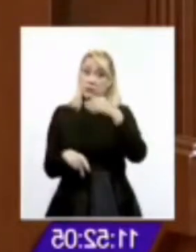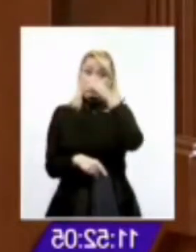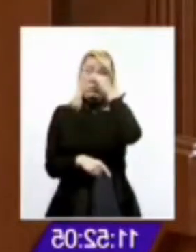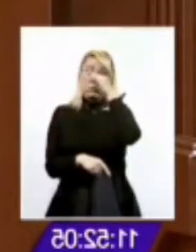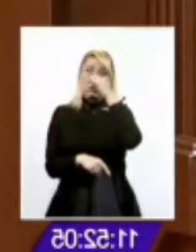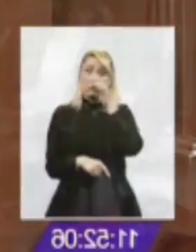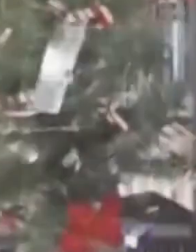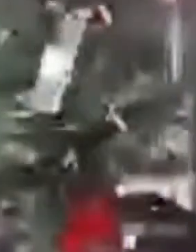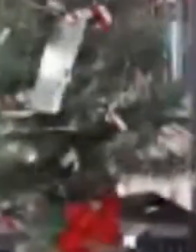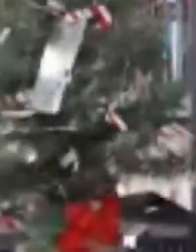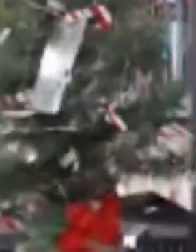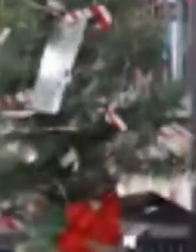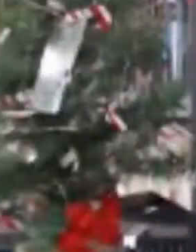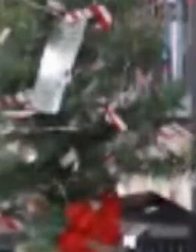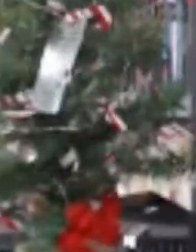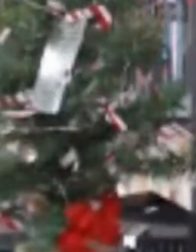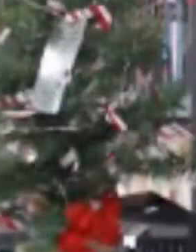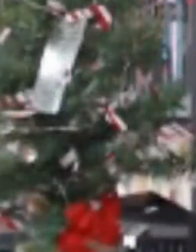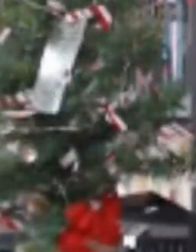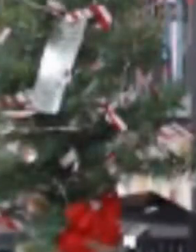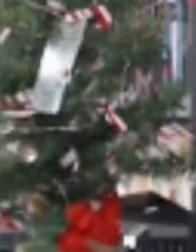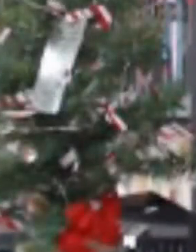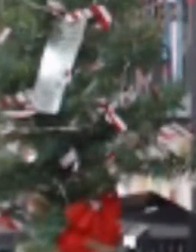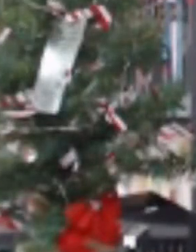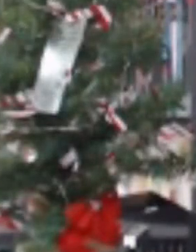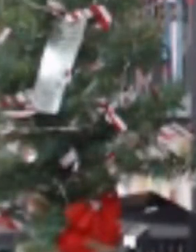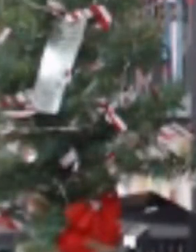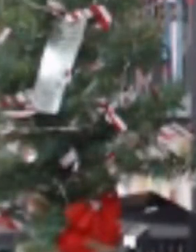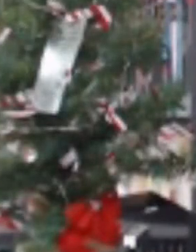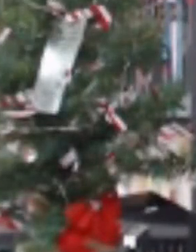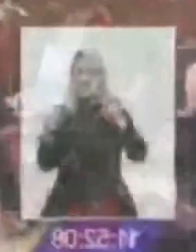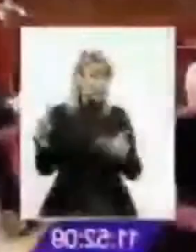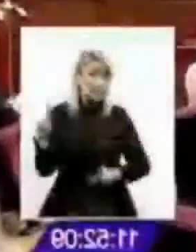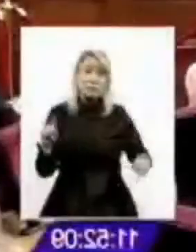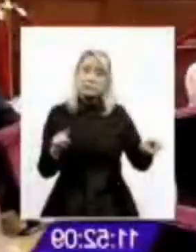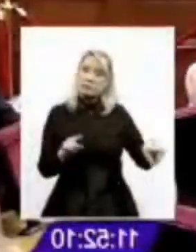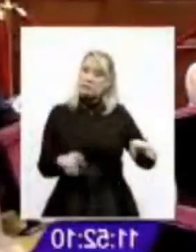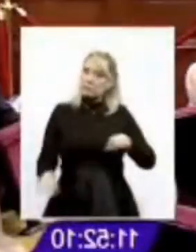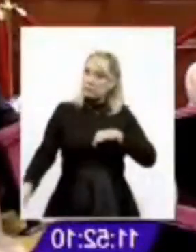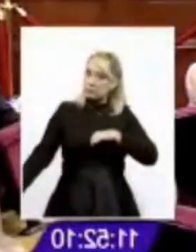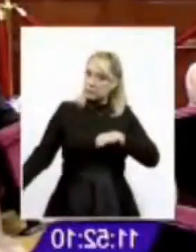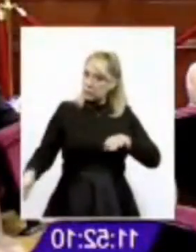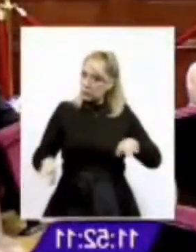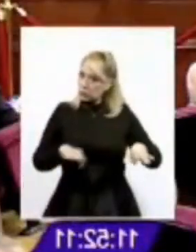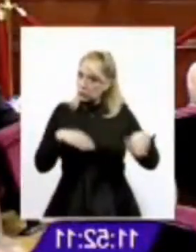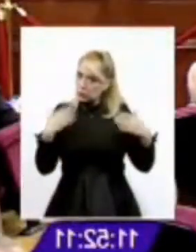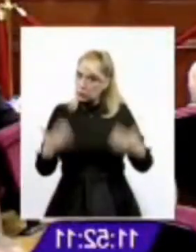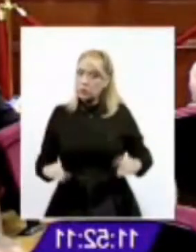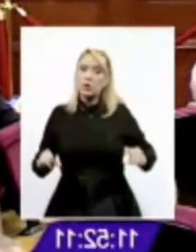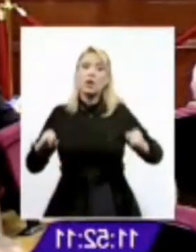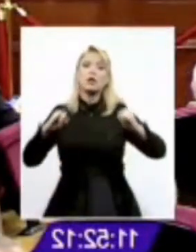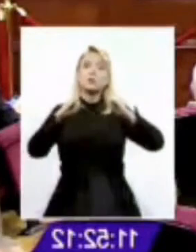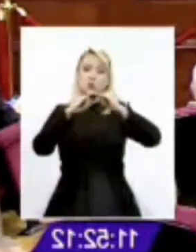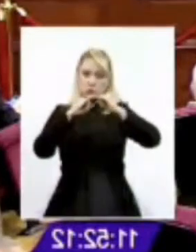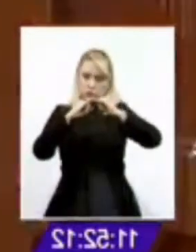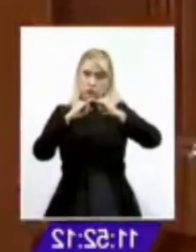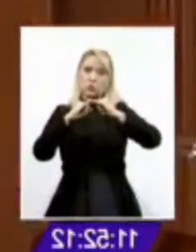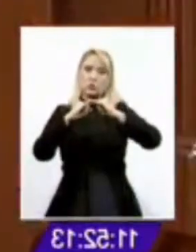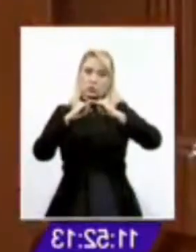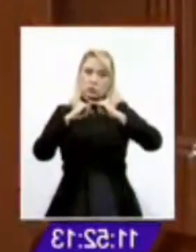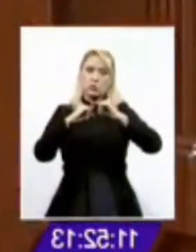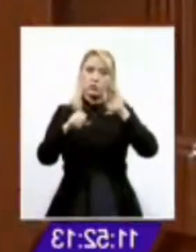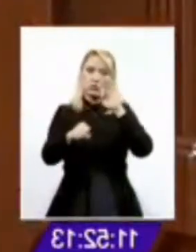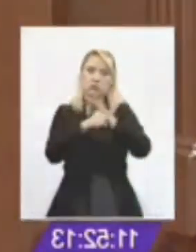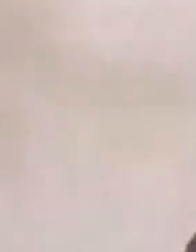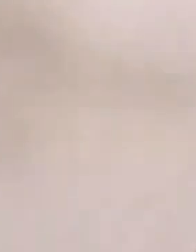debate abierto y en el que está afortunadamente participando el pueblo de México. No hubiera ocurrido en otro momento,